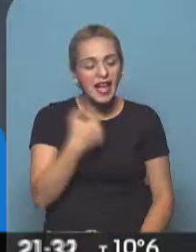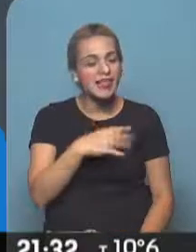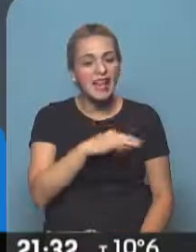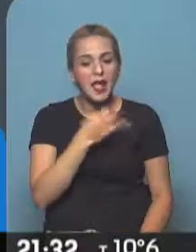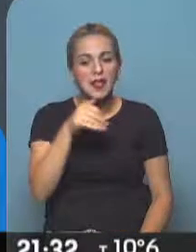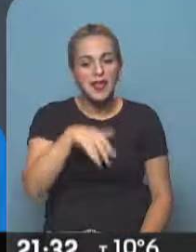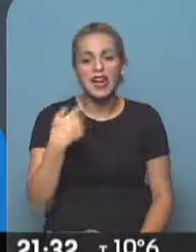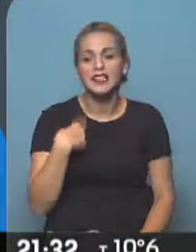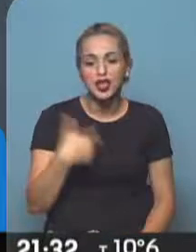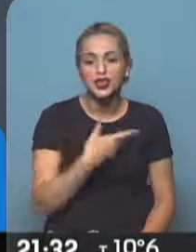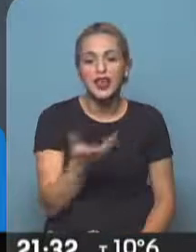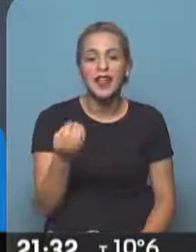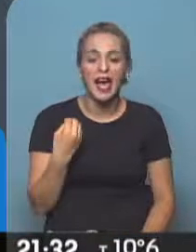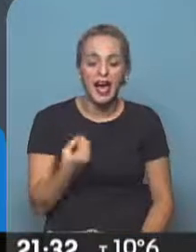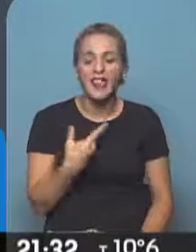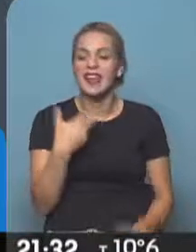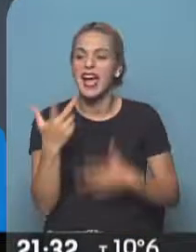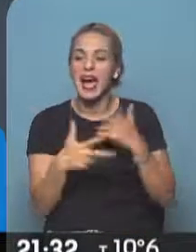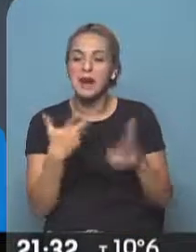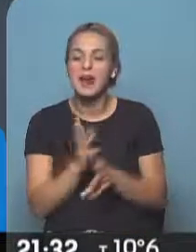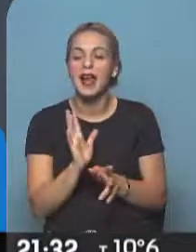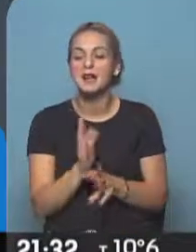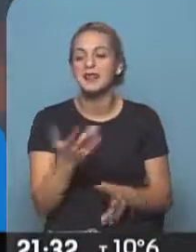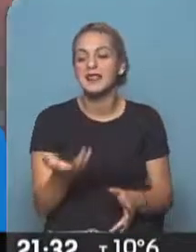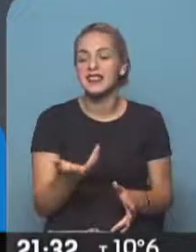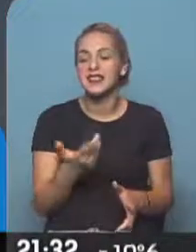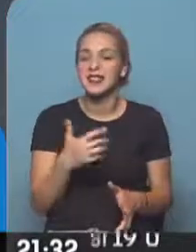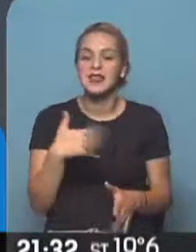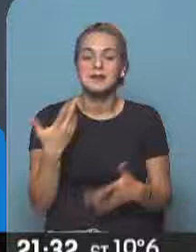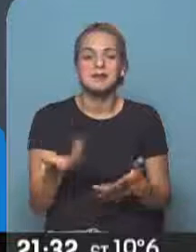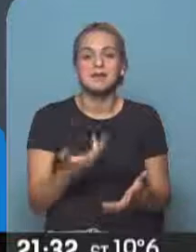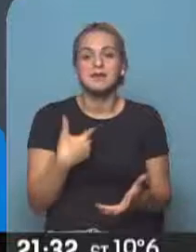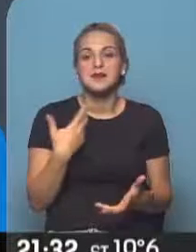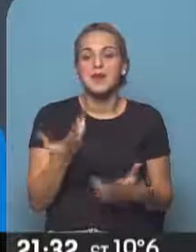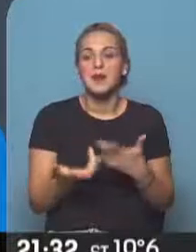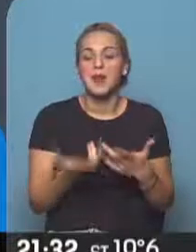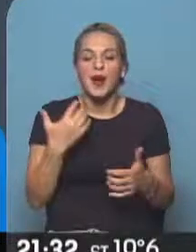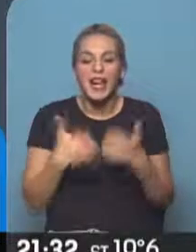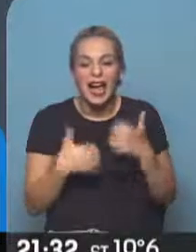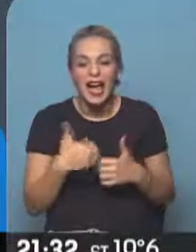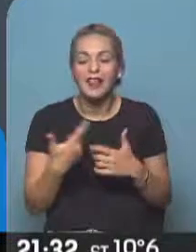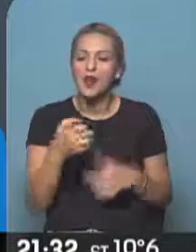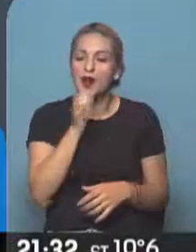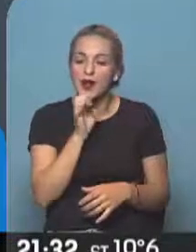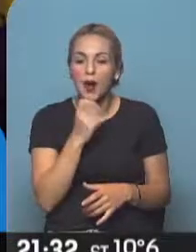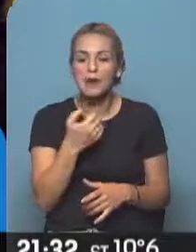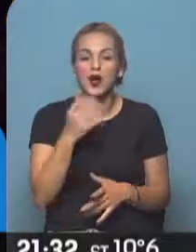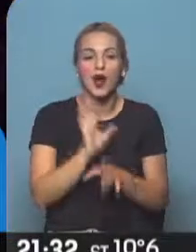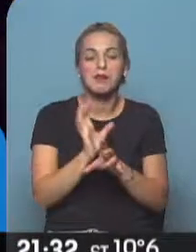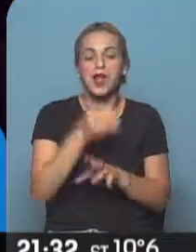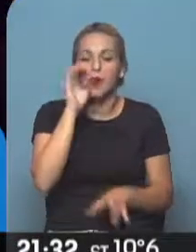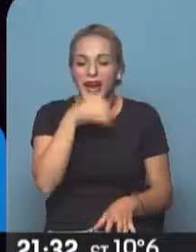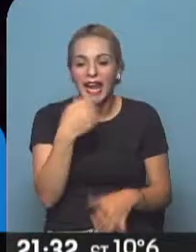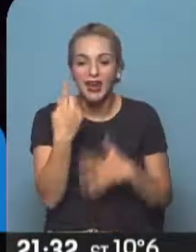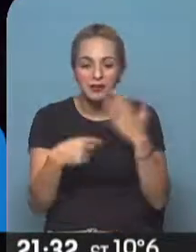sociedad. La sociedad, la ironía, el sarcasmo, forman parte de una vida importante de la sociedad. Y a